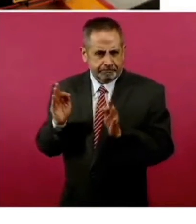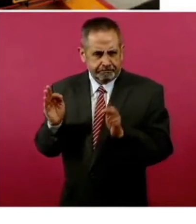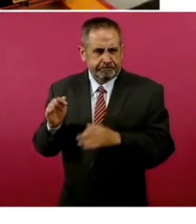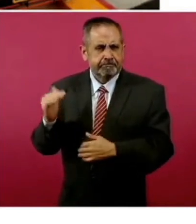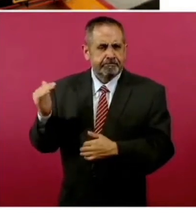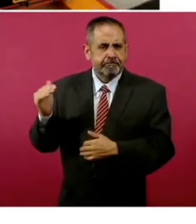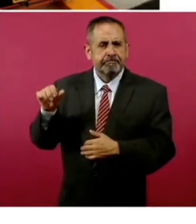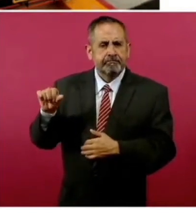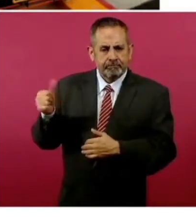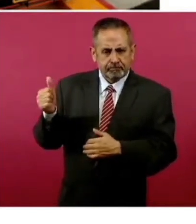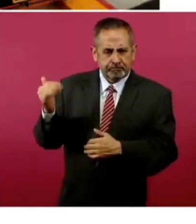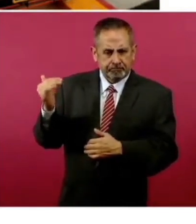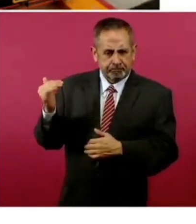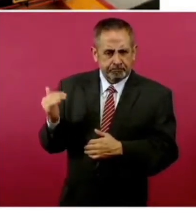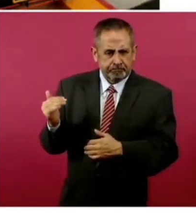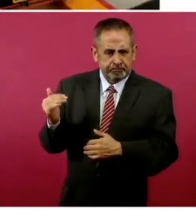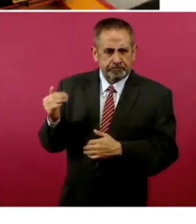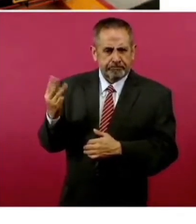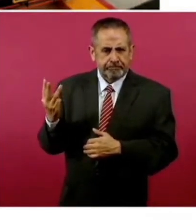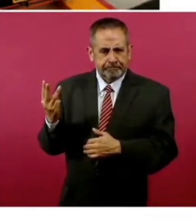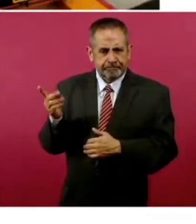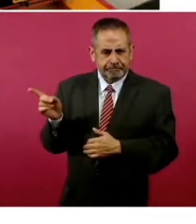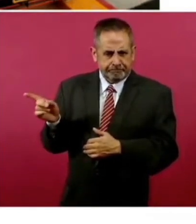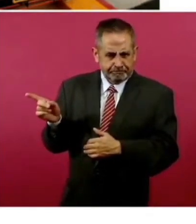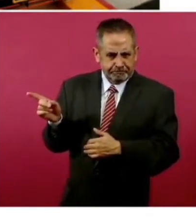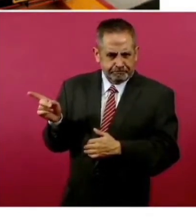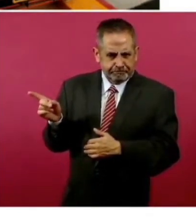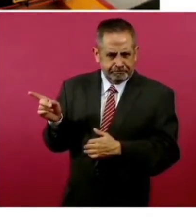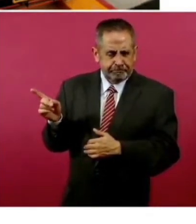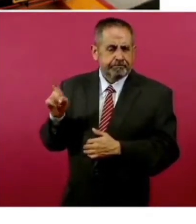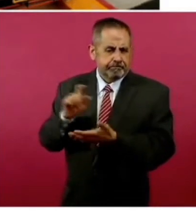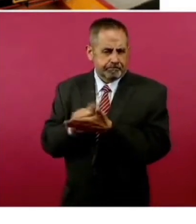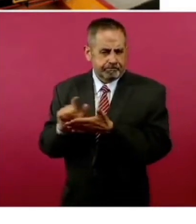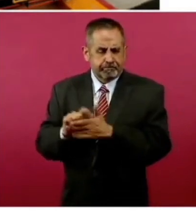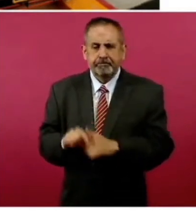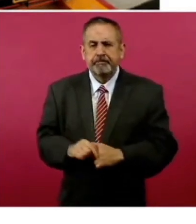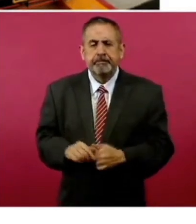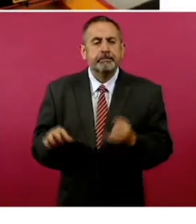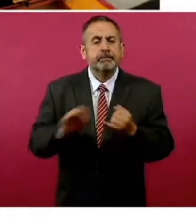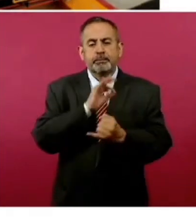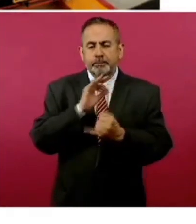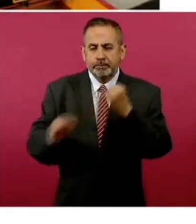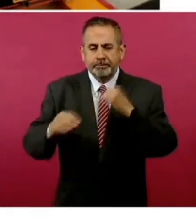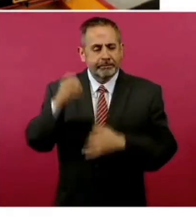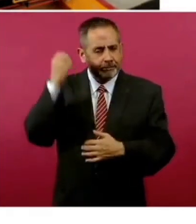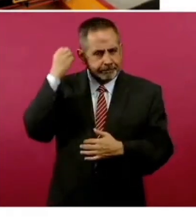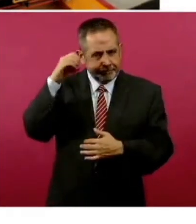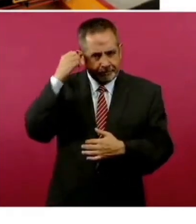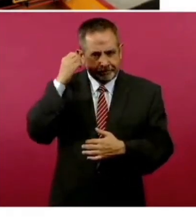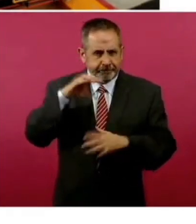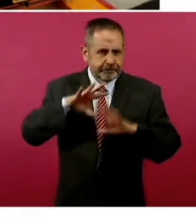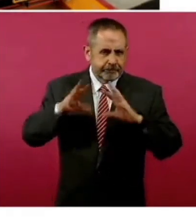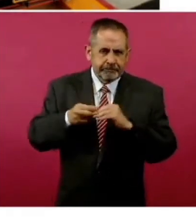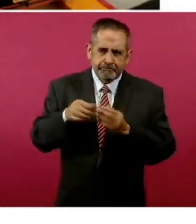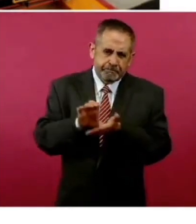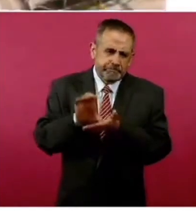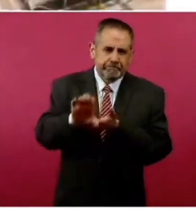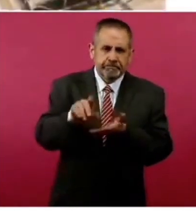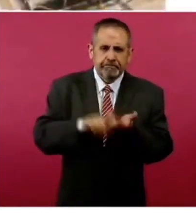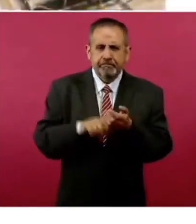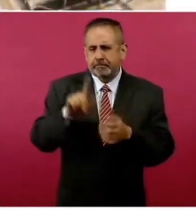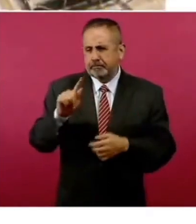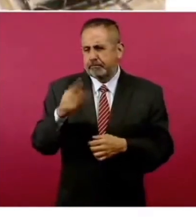estufas once lavadoras y secadoras tres equipos de servicio de agua potable y finalmente el estado de Oaxaca en donde la inversión ha sido de